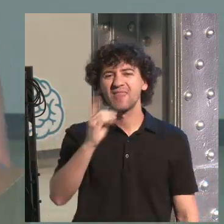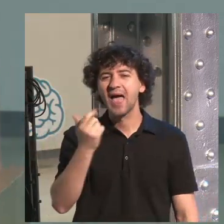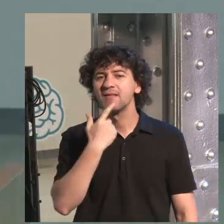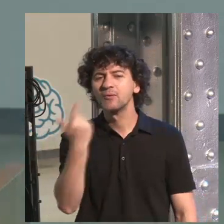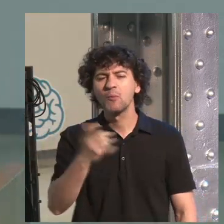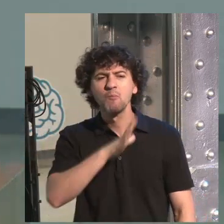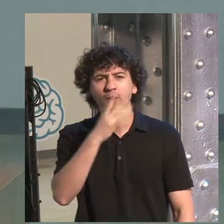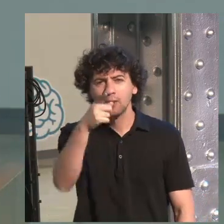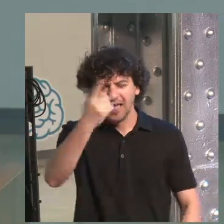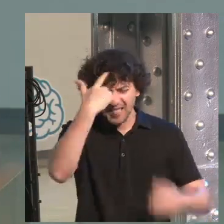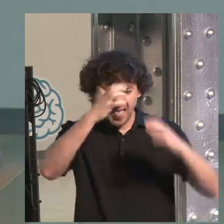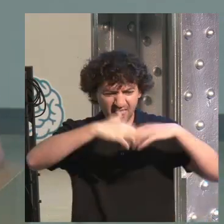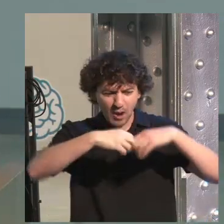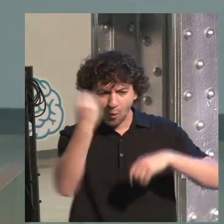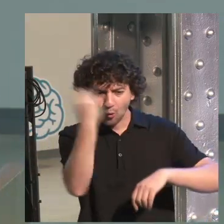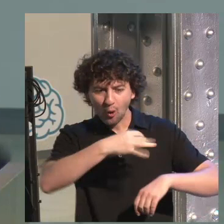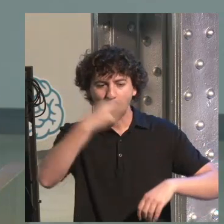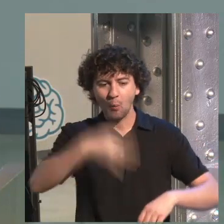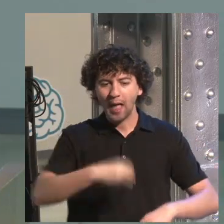se te congela el cerebro cuando comes helado?